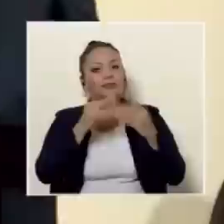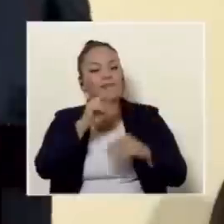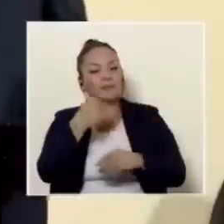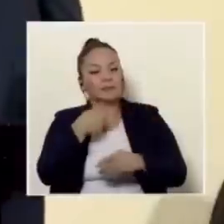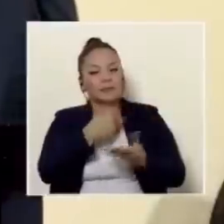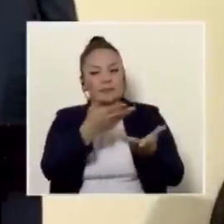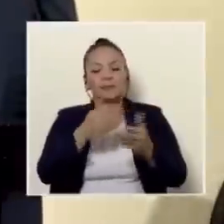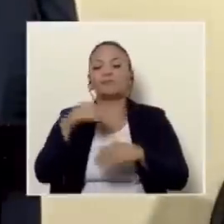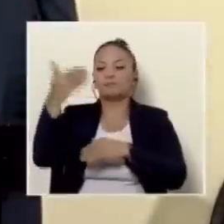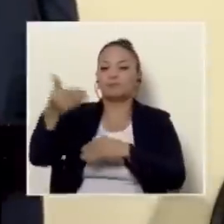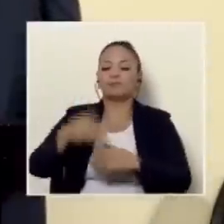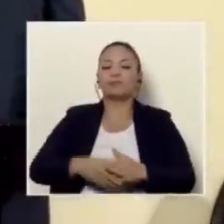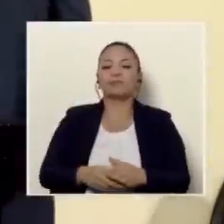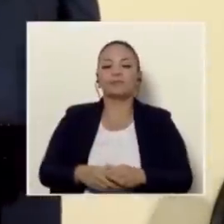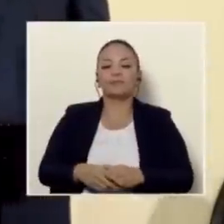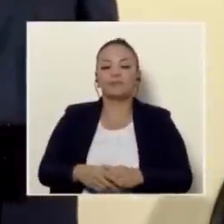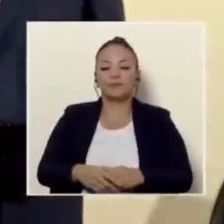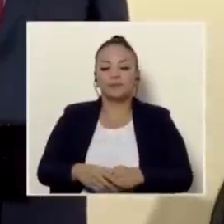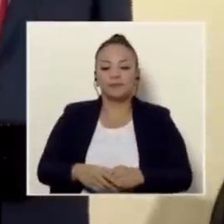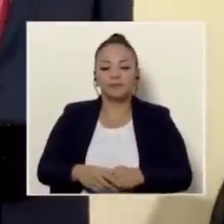Vamos, la que sigue.